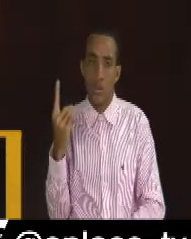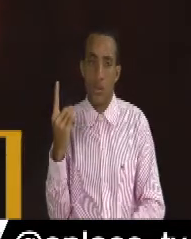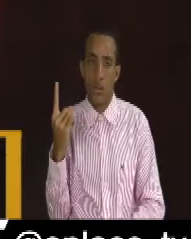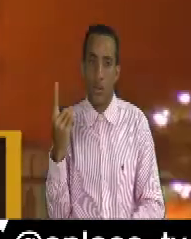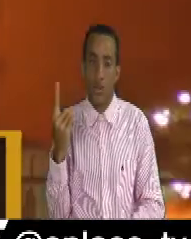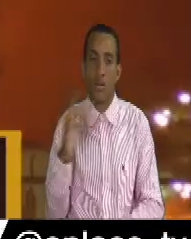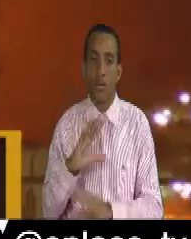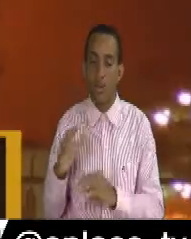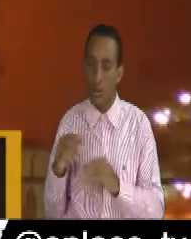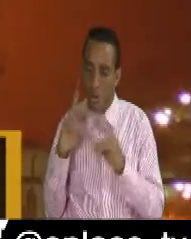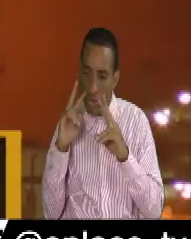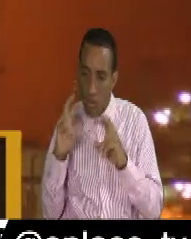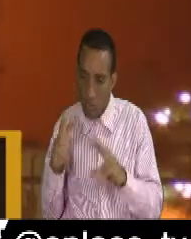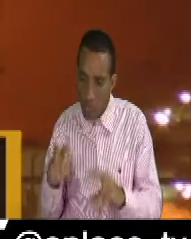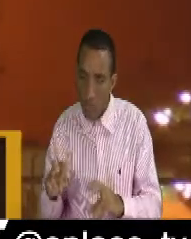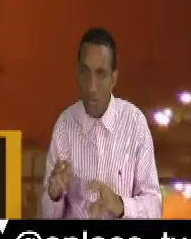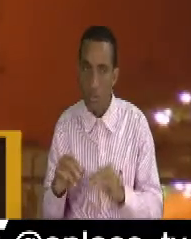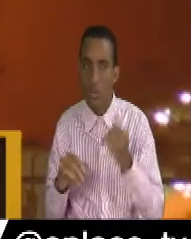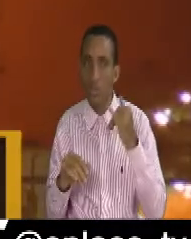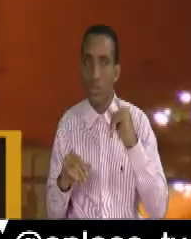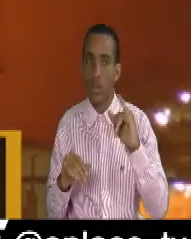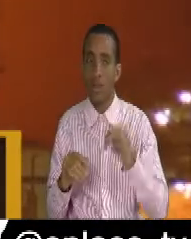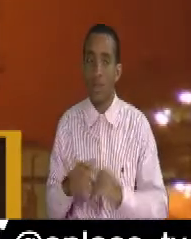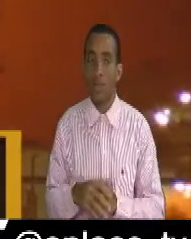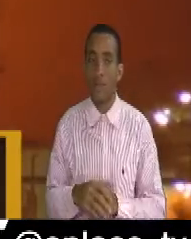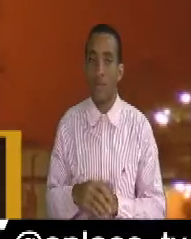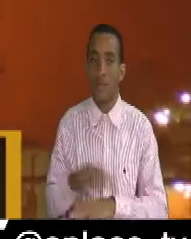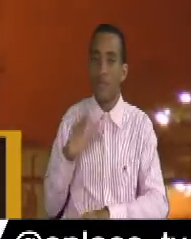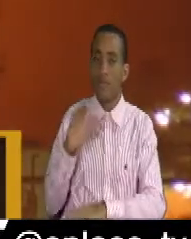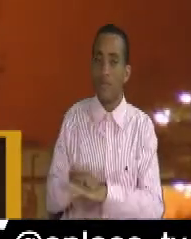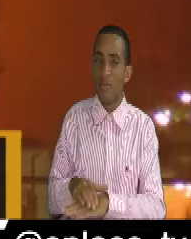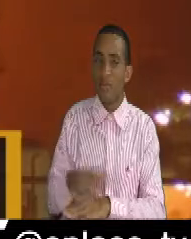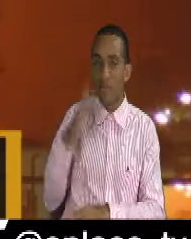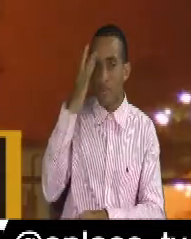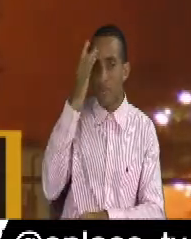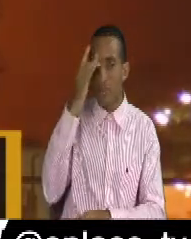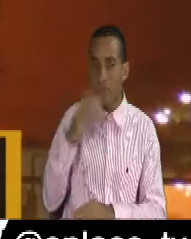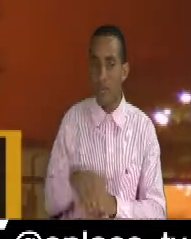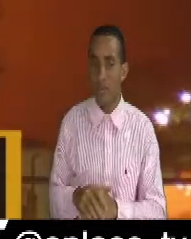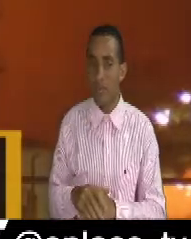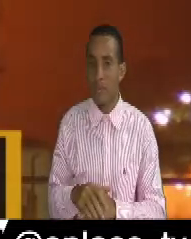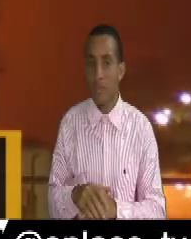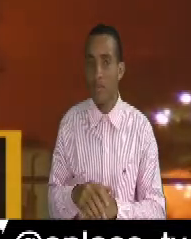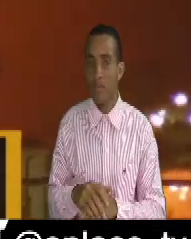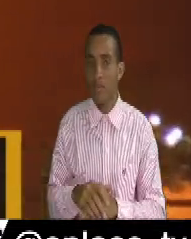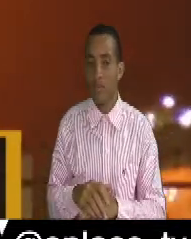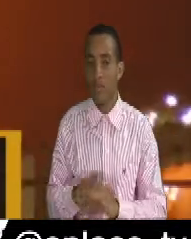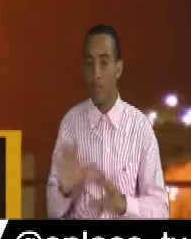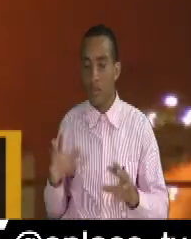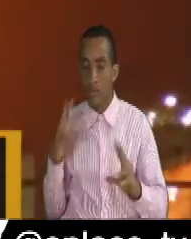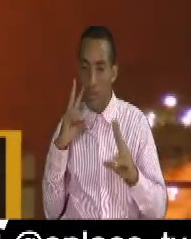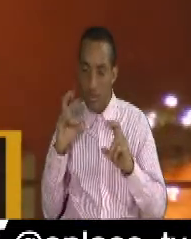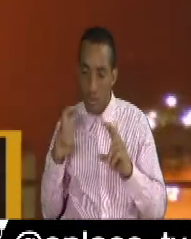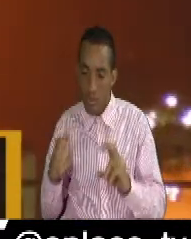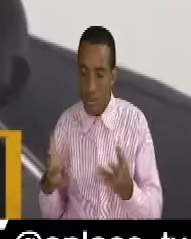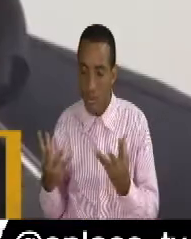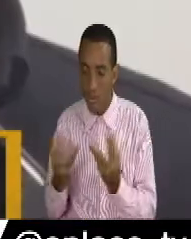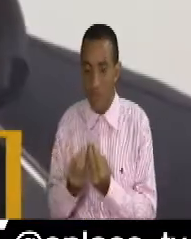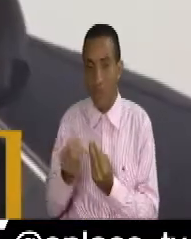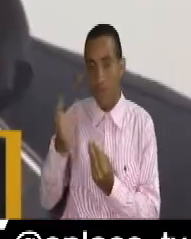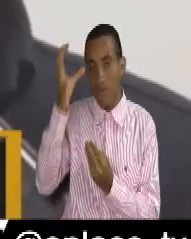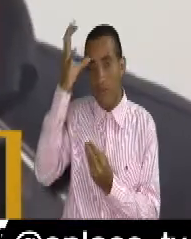en proceso de investigación, de análisis de la causa de la falla. Es un fenómeno que estamos estudiando por un grupo de